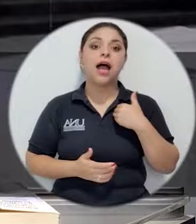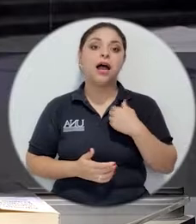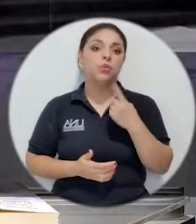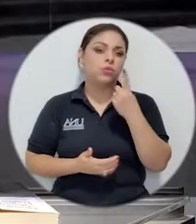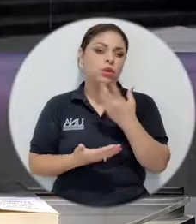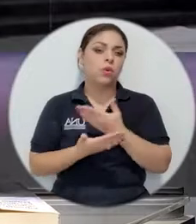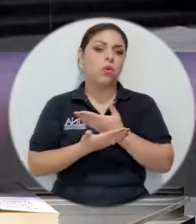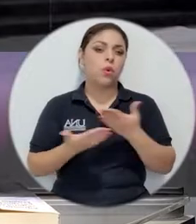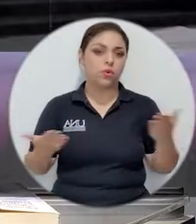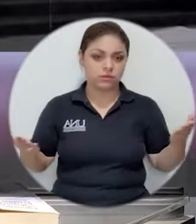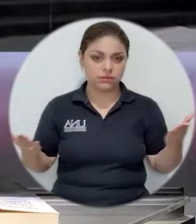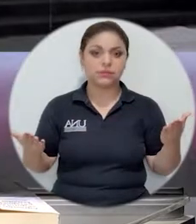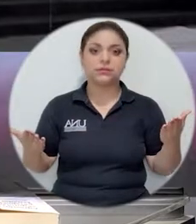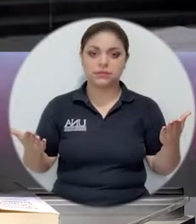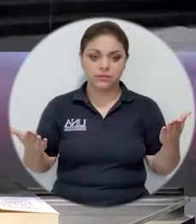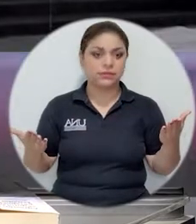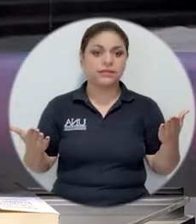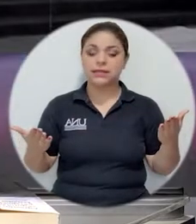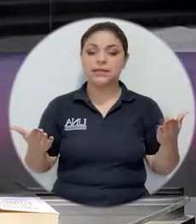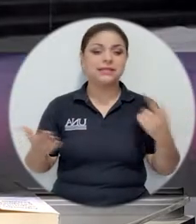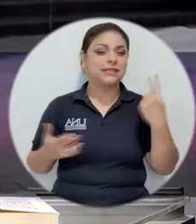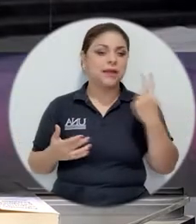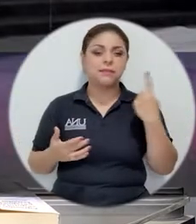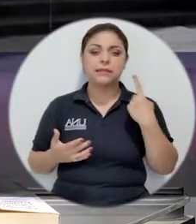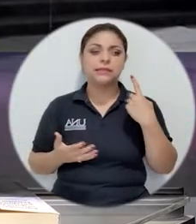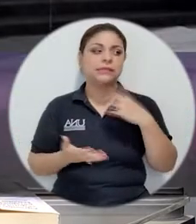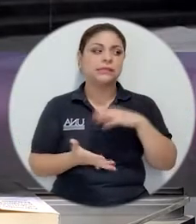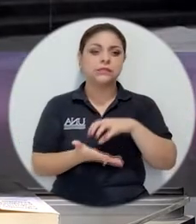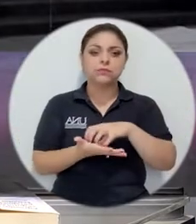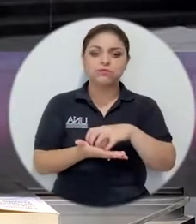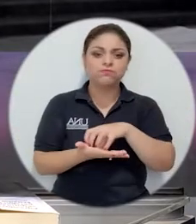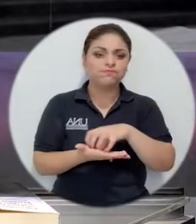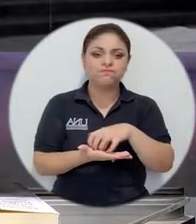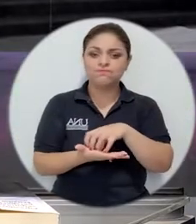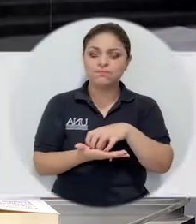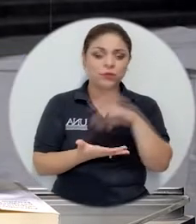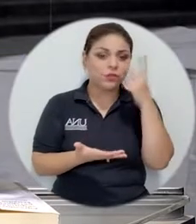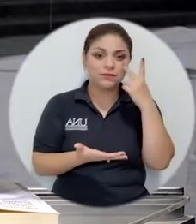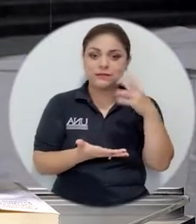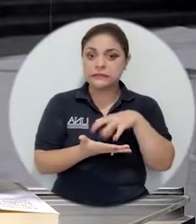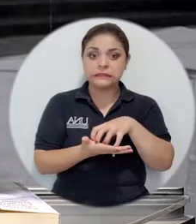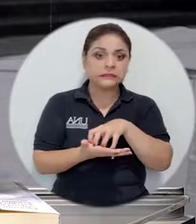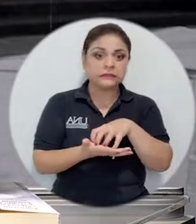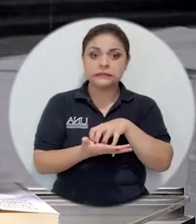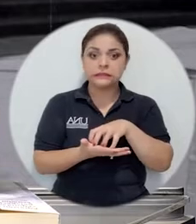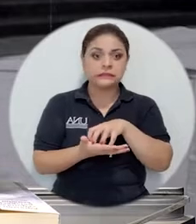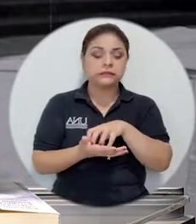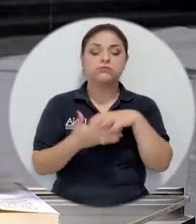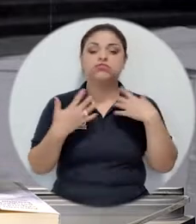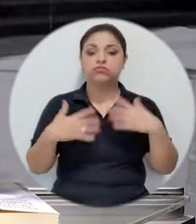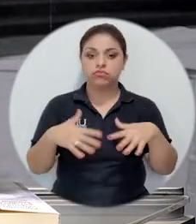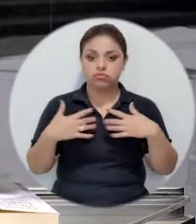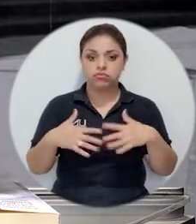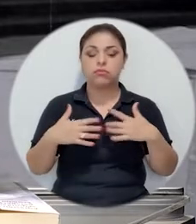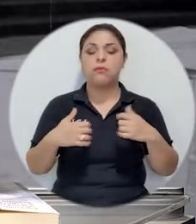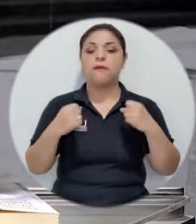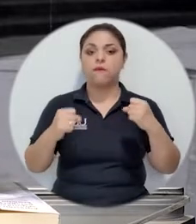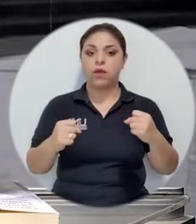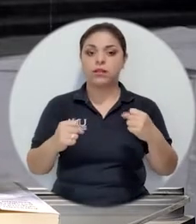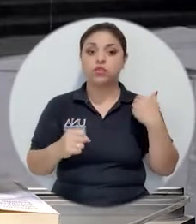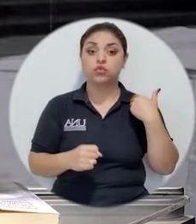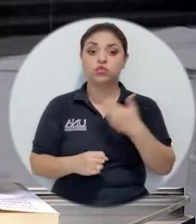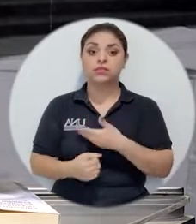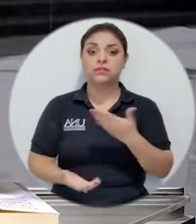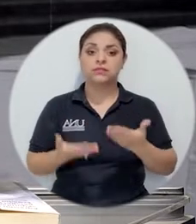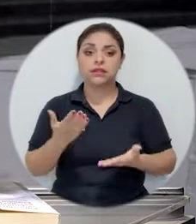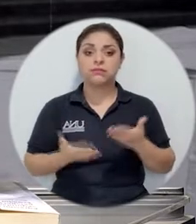este momento. Entonces yo creo que hay un elemento allí de la imprevisibilidad, de la incertidumbre, que viene marcando con mucha fuerza los